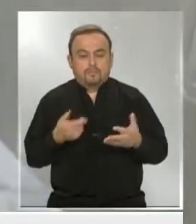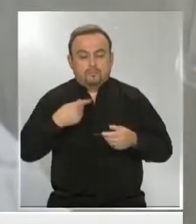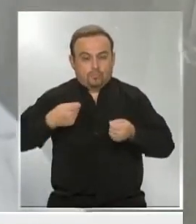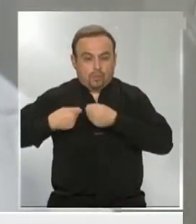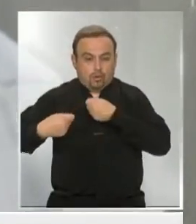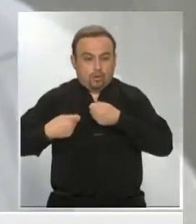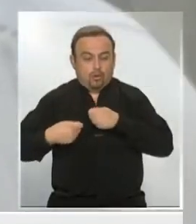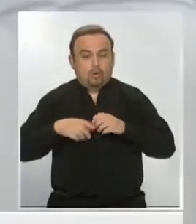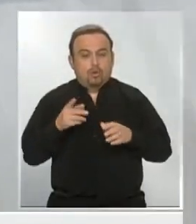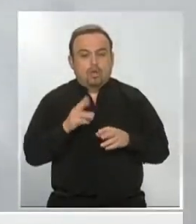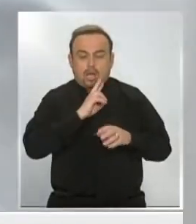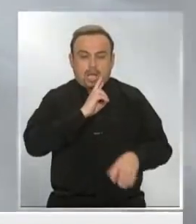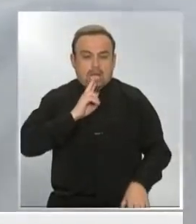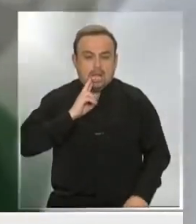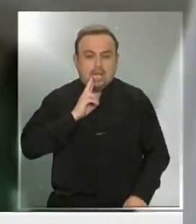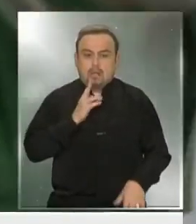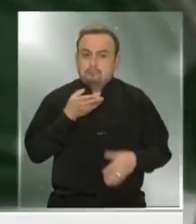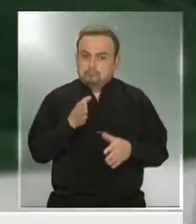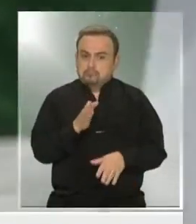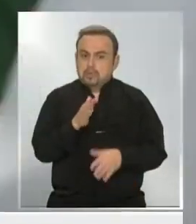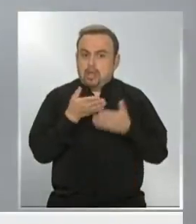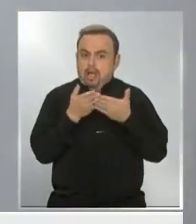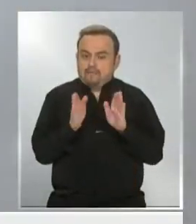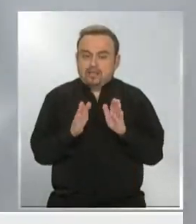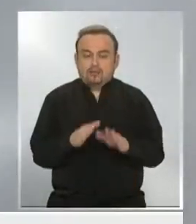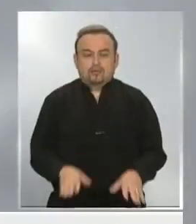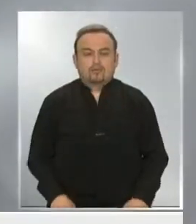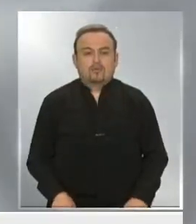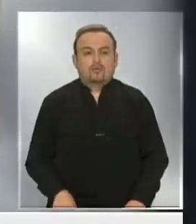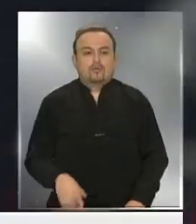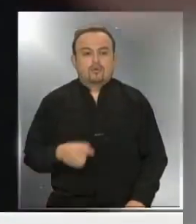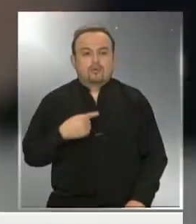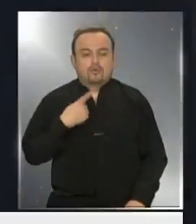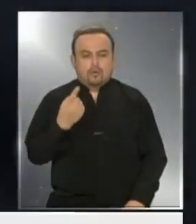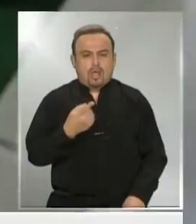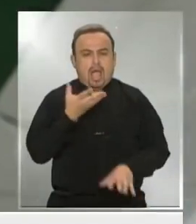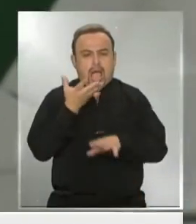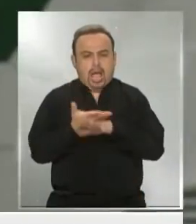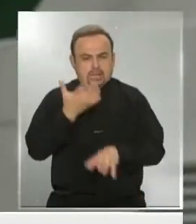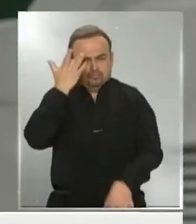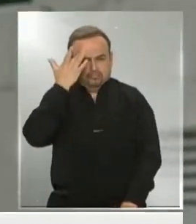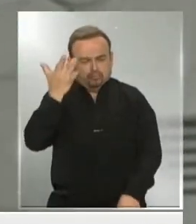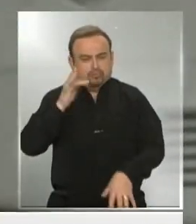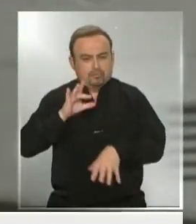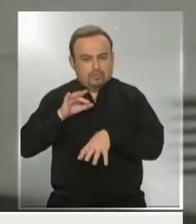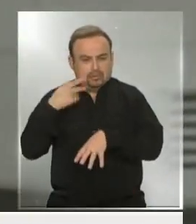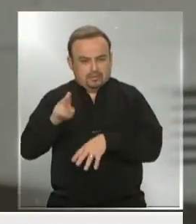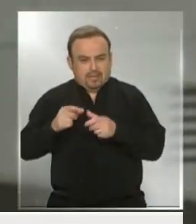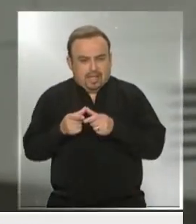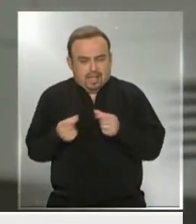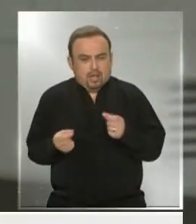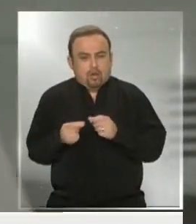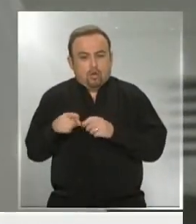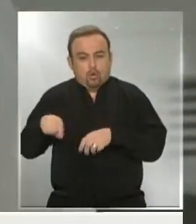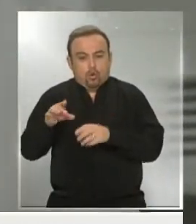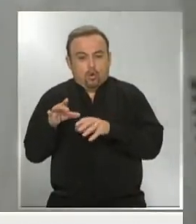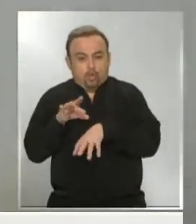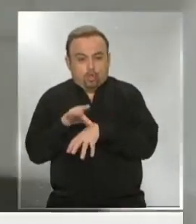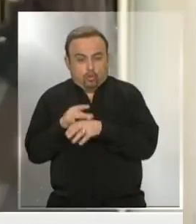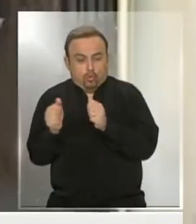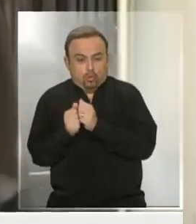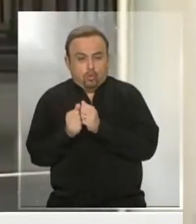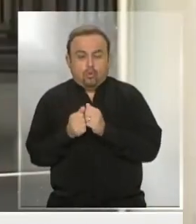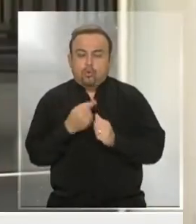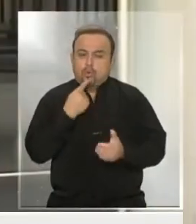comercios y los restaurantes siguen abiertos hay un reconocido infectólogo de este país que junto a otros médicos está pidiendo ahora